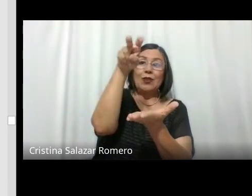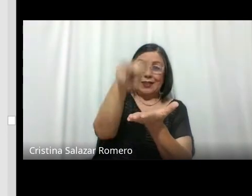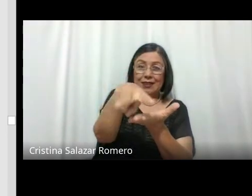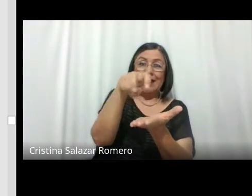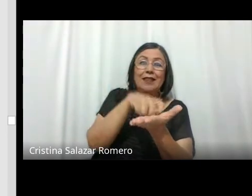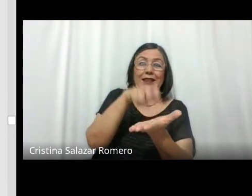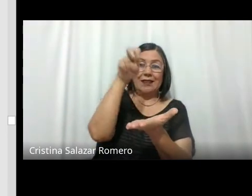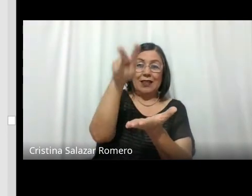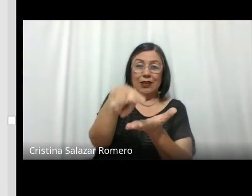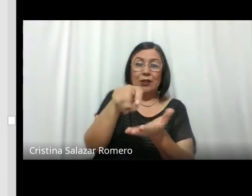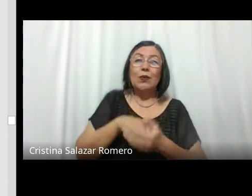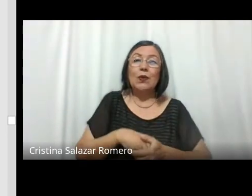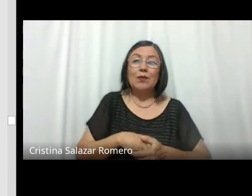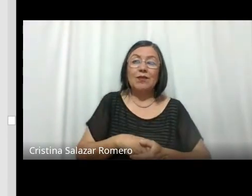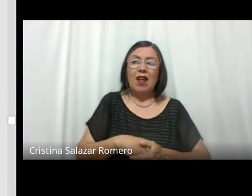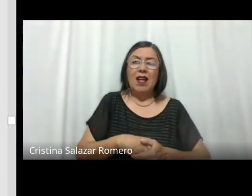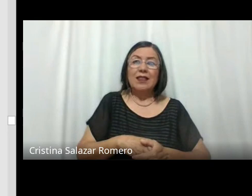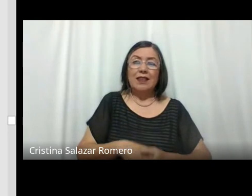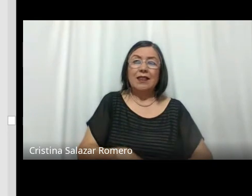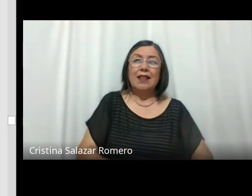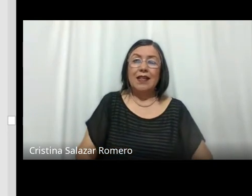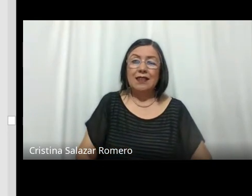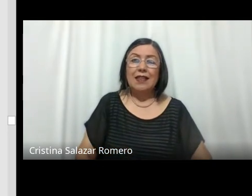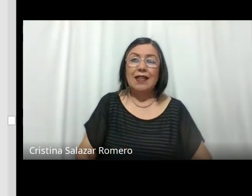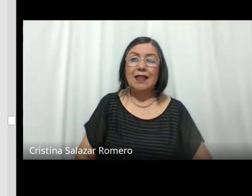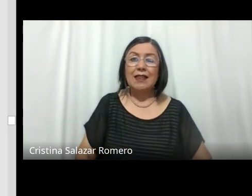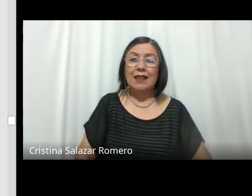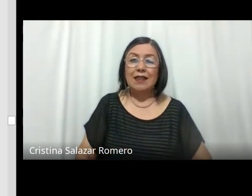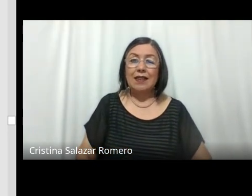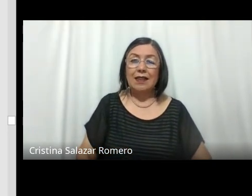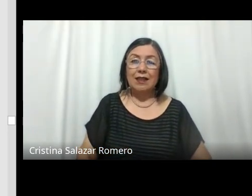Salto de longitud, ¿sí? Esta,